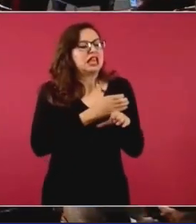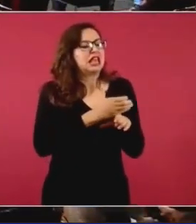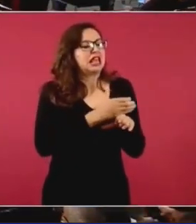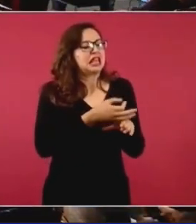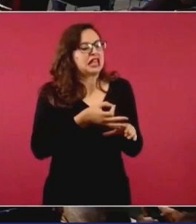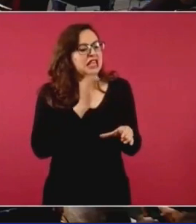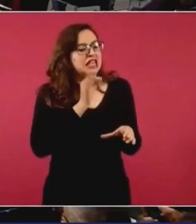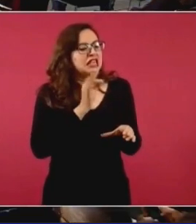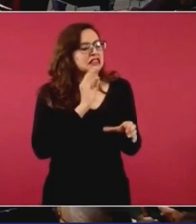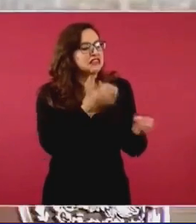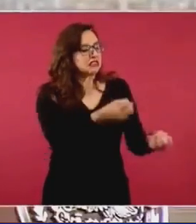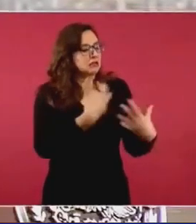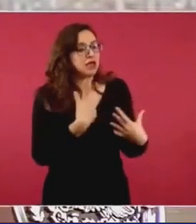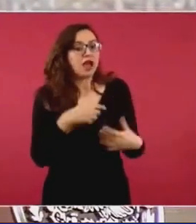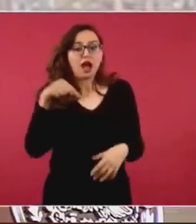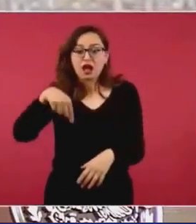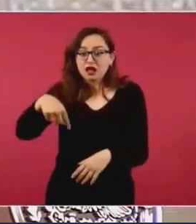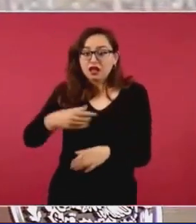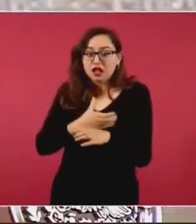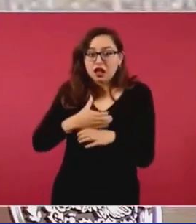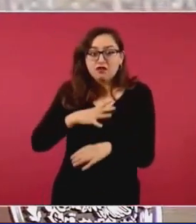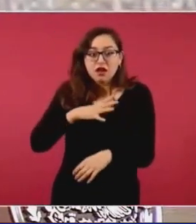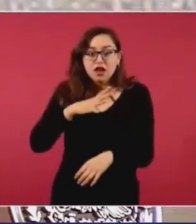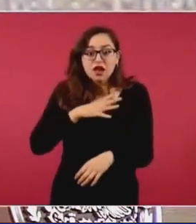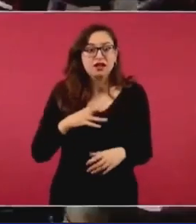pero café sí hay aquí, ¿verdad?